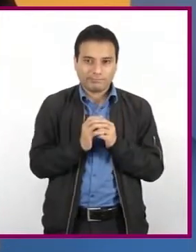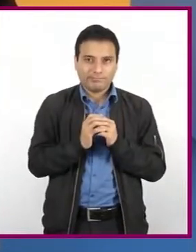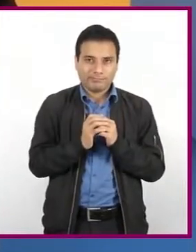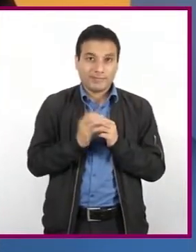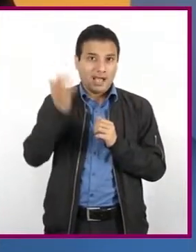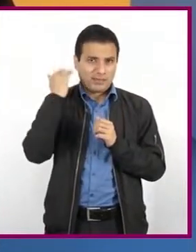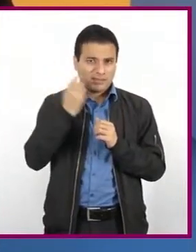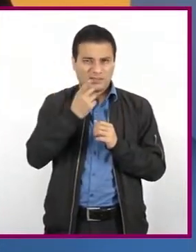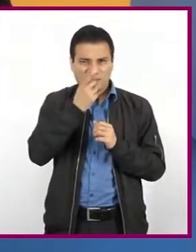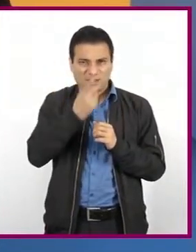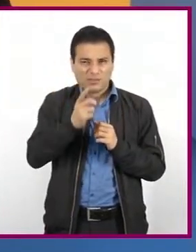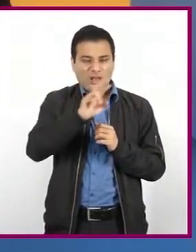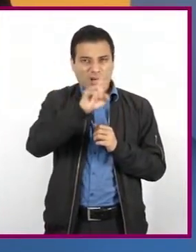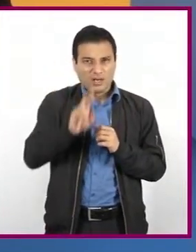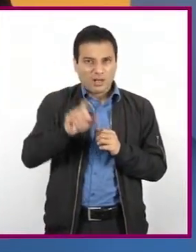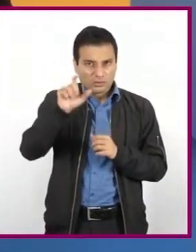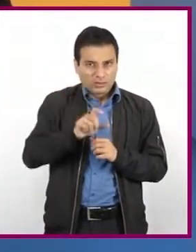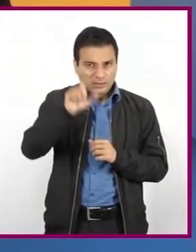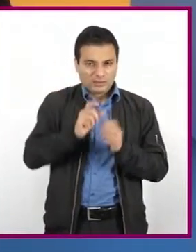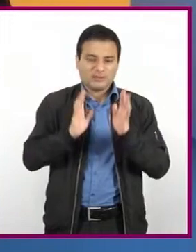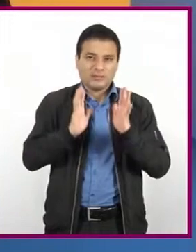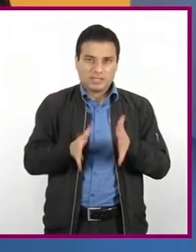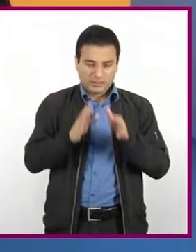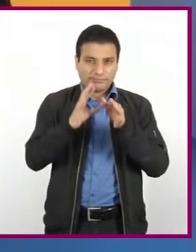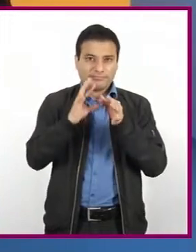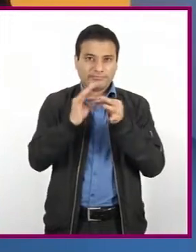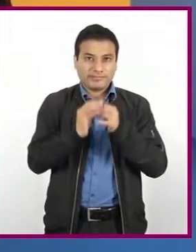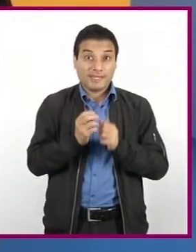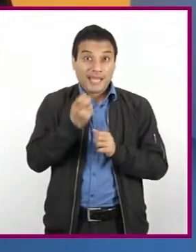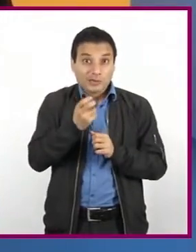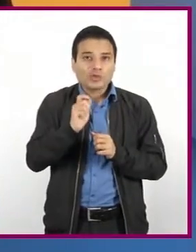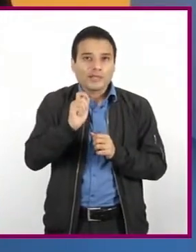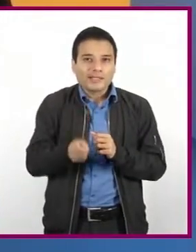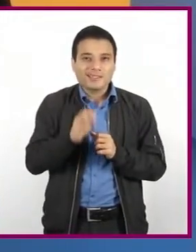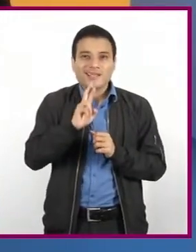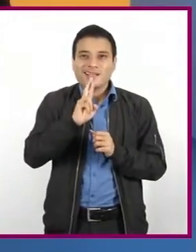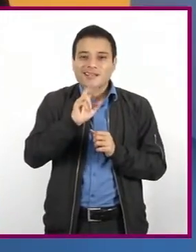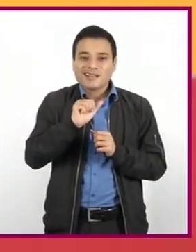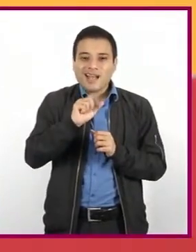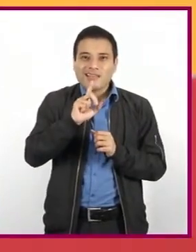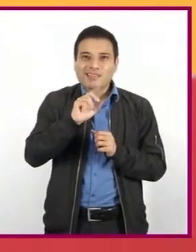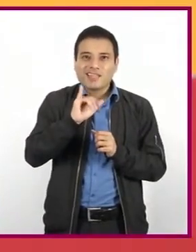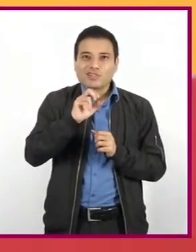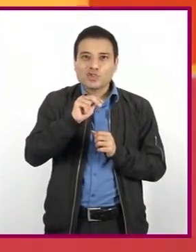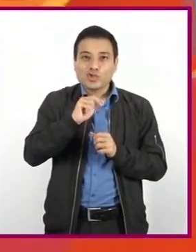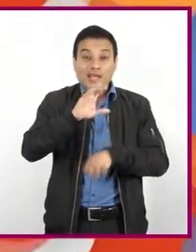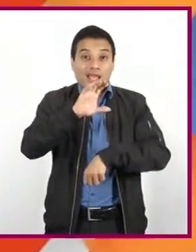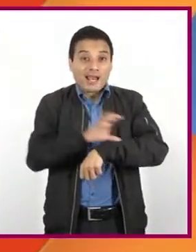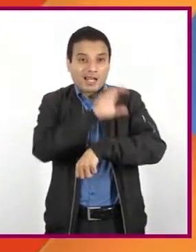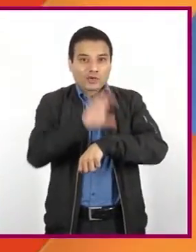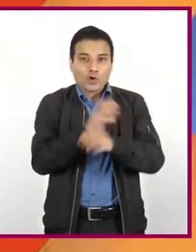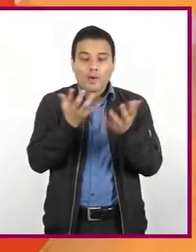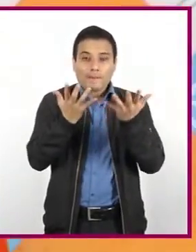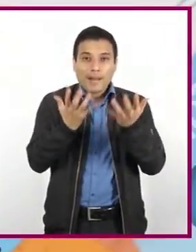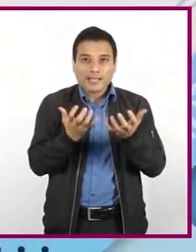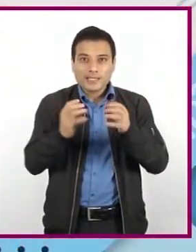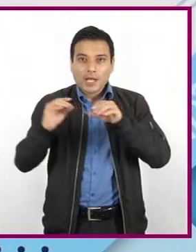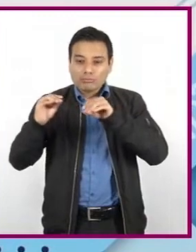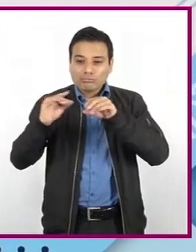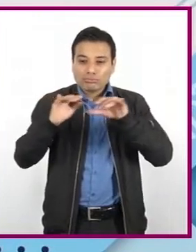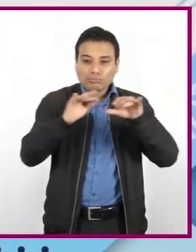mencionado los rayos X, por lo tanto, son un tipo de radiación electromagnética, ¿cierto? Así es. Recordemos que